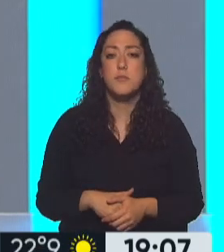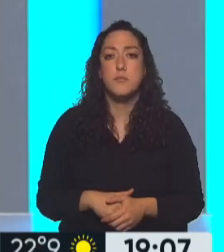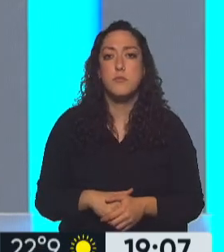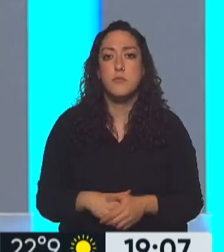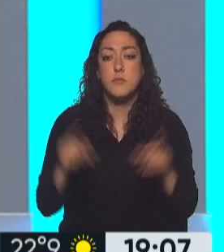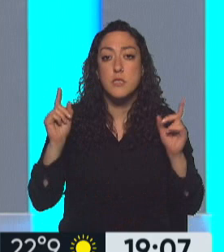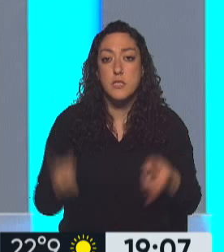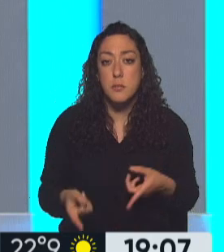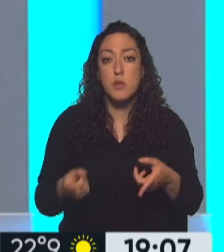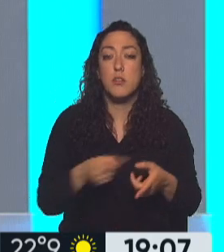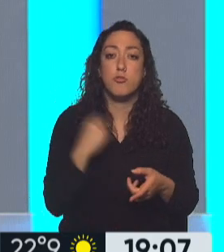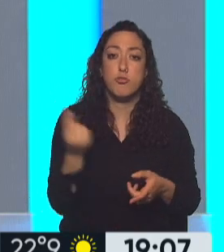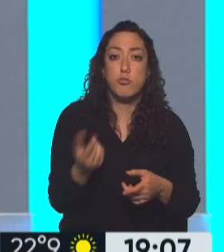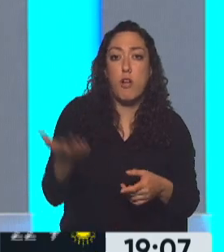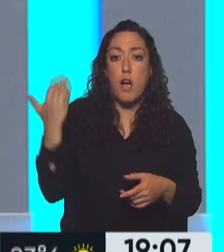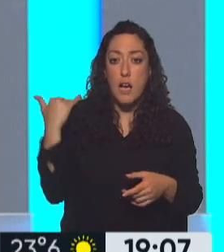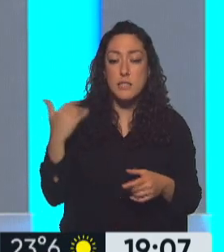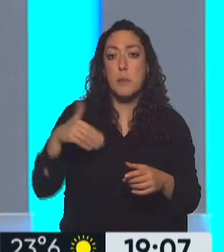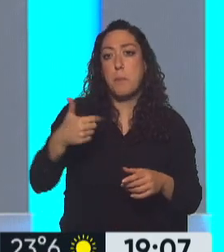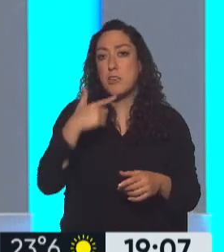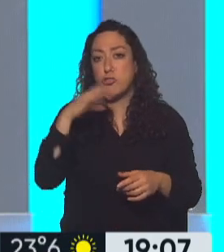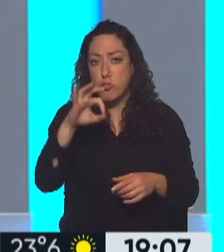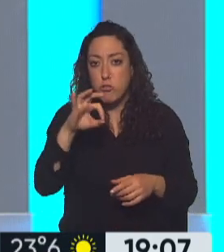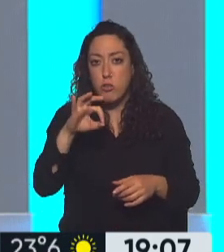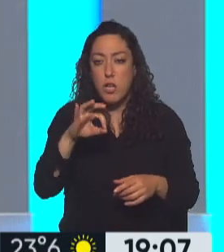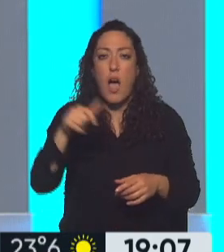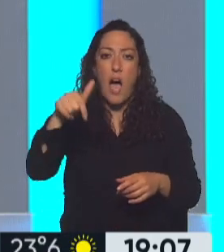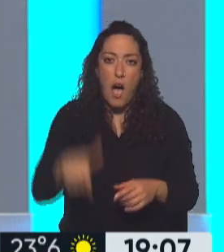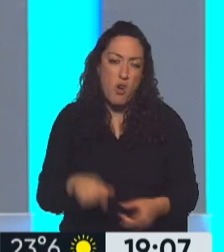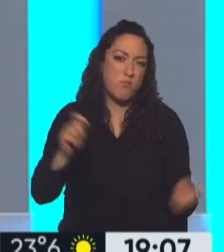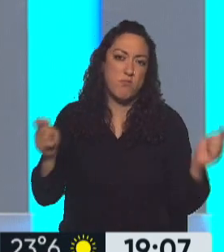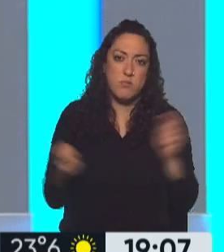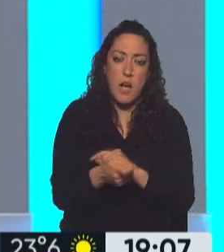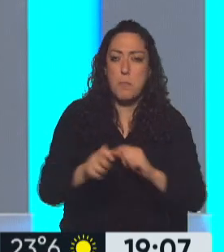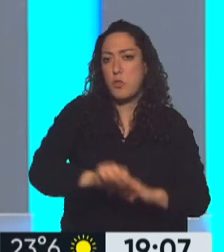la posición en las que estábamos en la paso en esta sin ningún lugar a